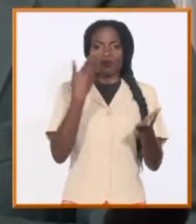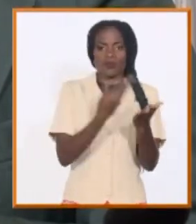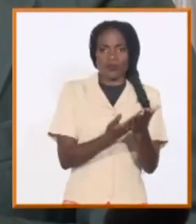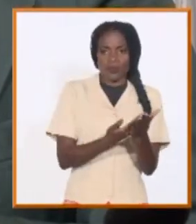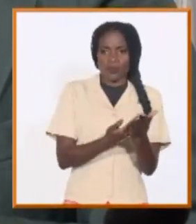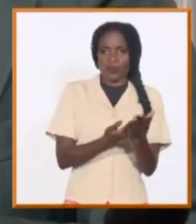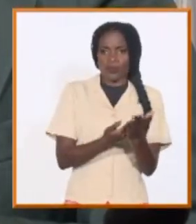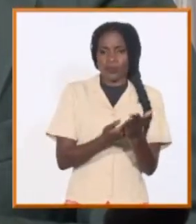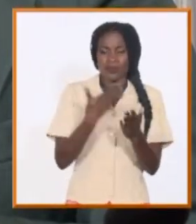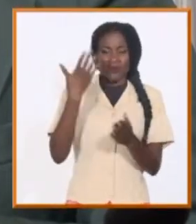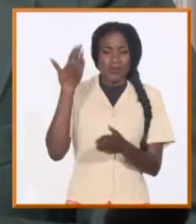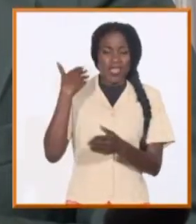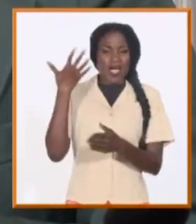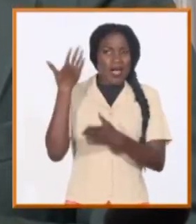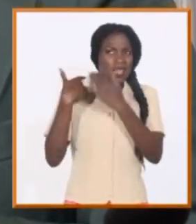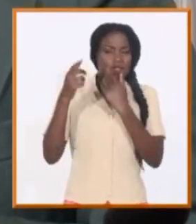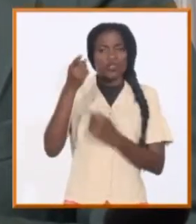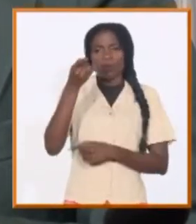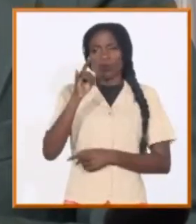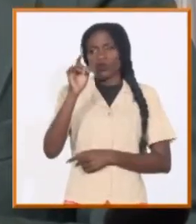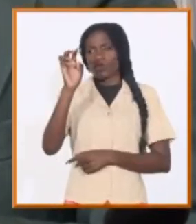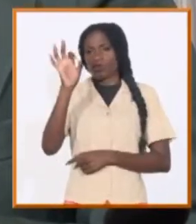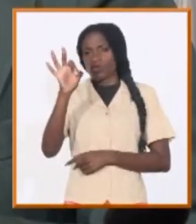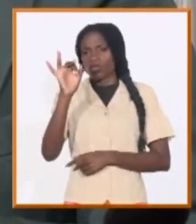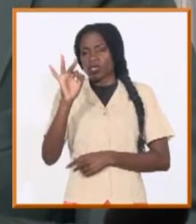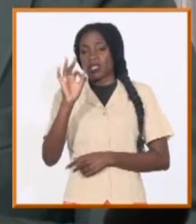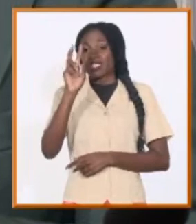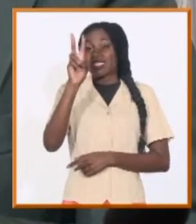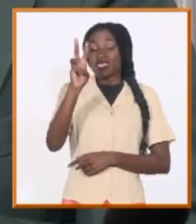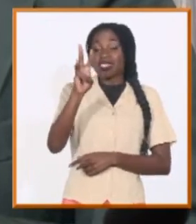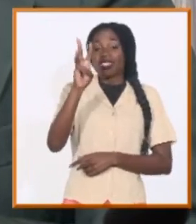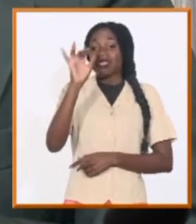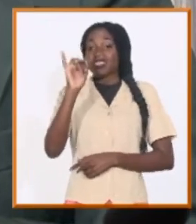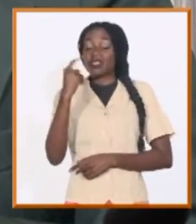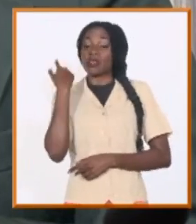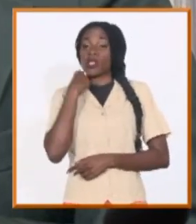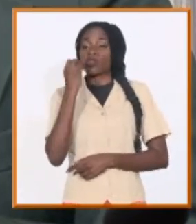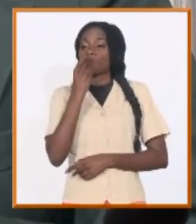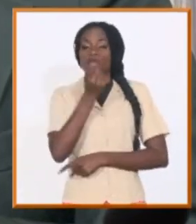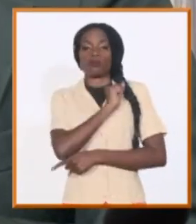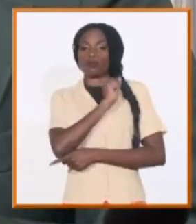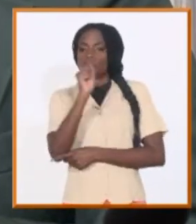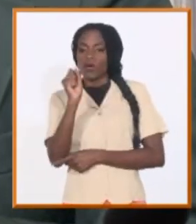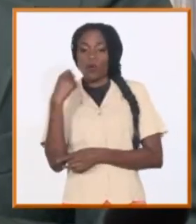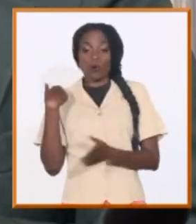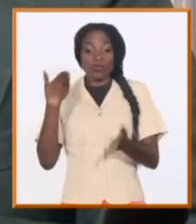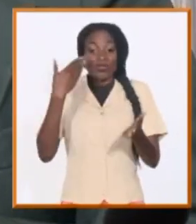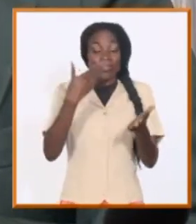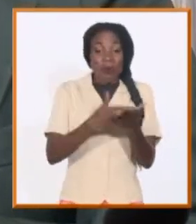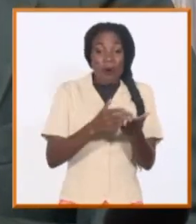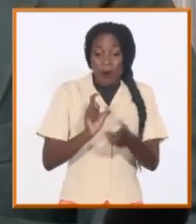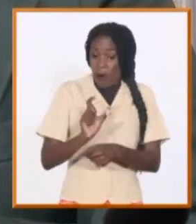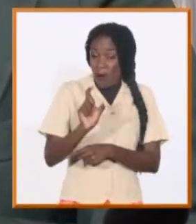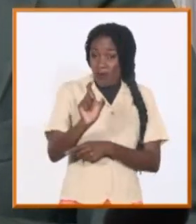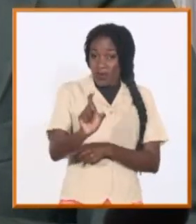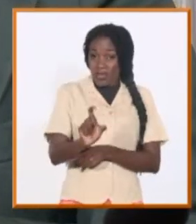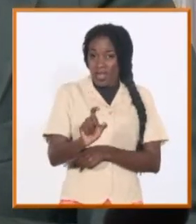Indianápolis 1987. 36 años sin una corona. Pero no se llegaba a una final panamericana desde Mar del